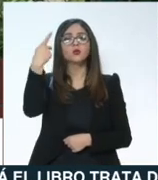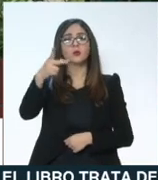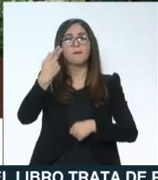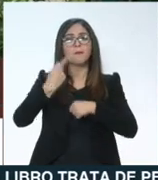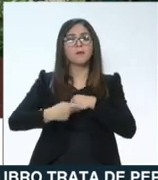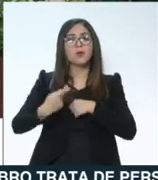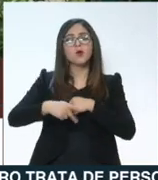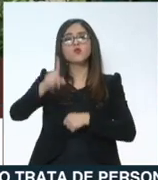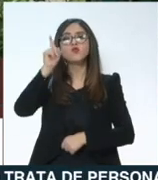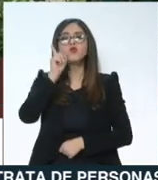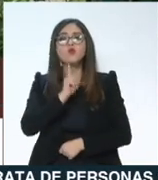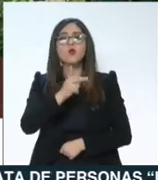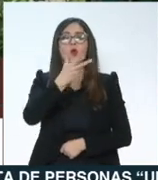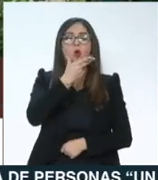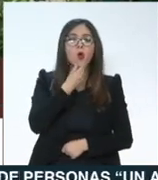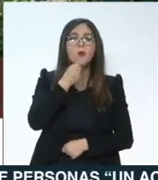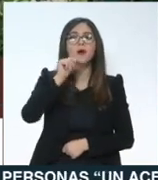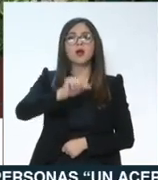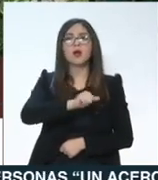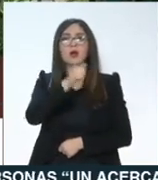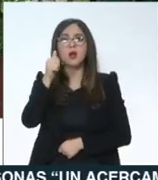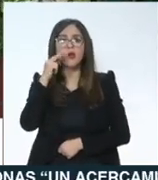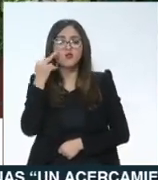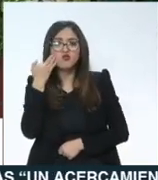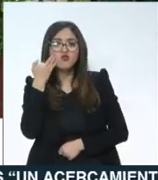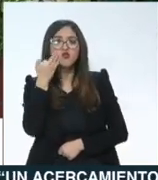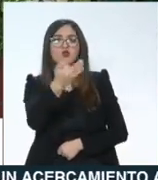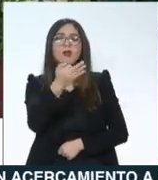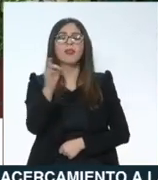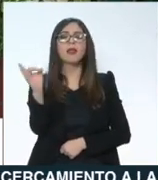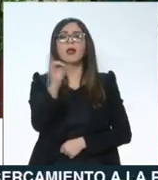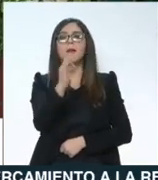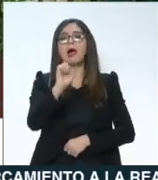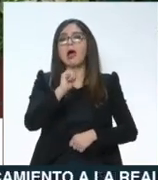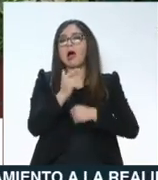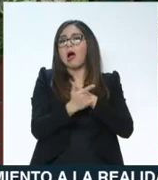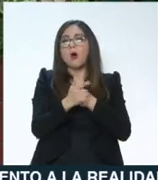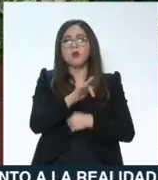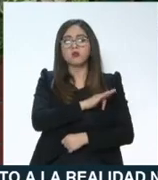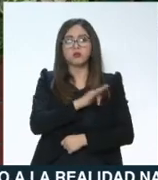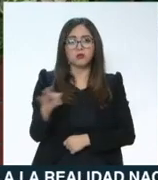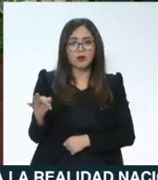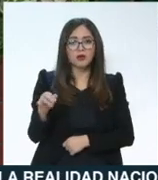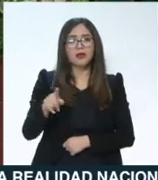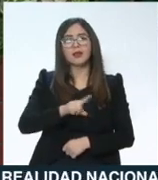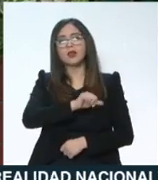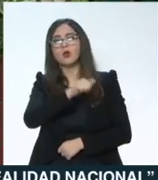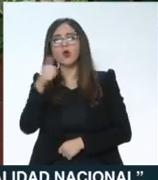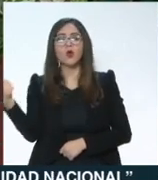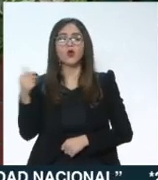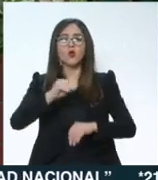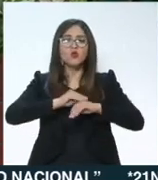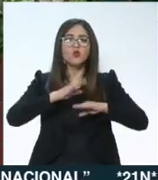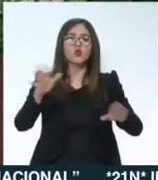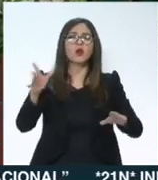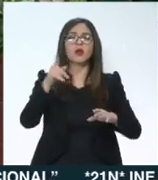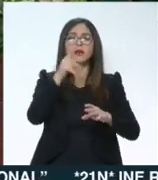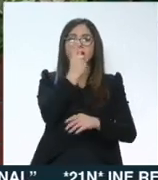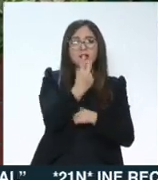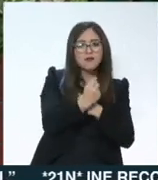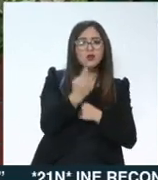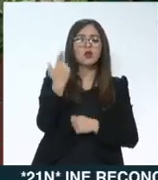demasiadas mujeres y hombres a la comisión de otro tipo de delitos, ¿no? En algunos medios de comunicación se habla de, por